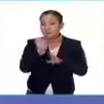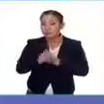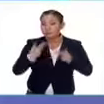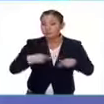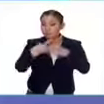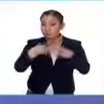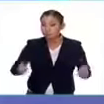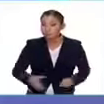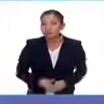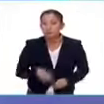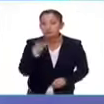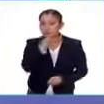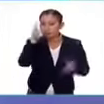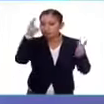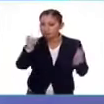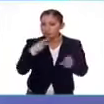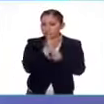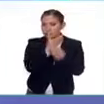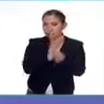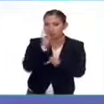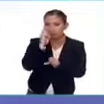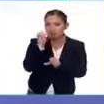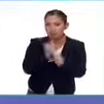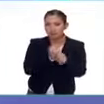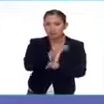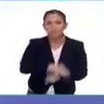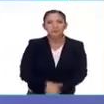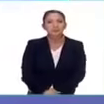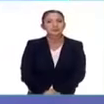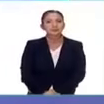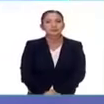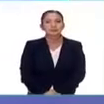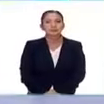de personas. Sobre este tema, los invito a ver la siguiente información.